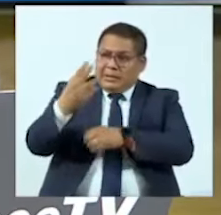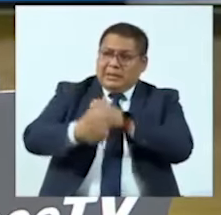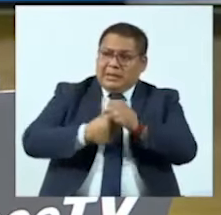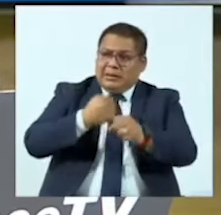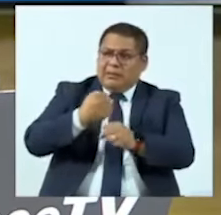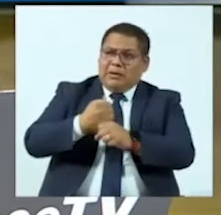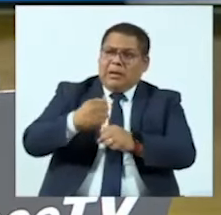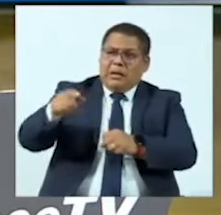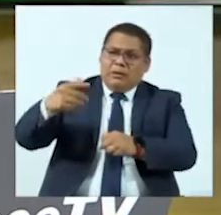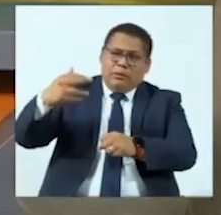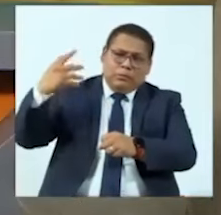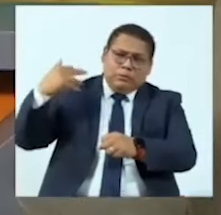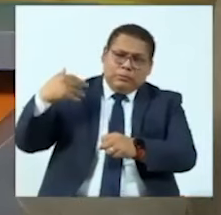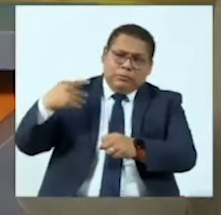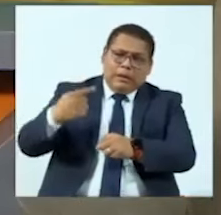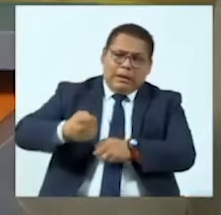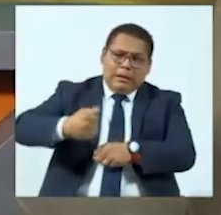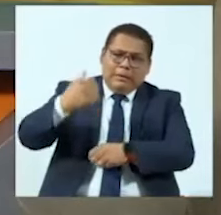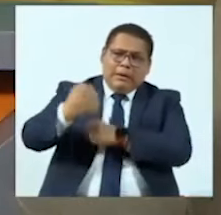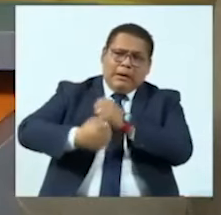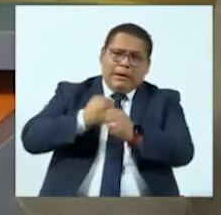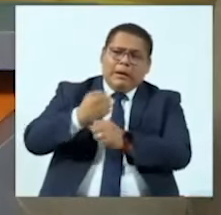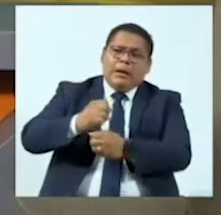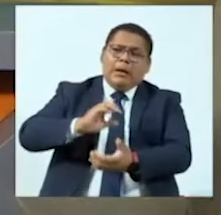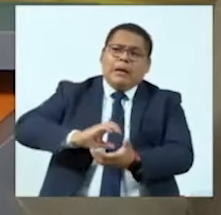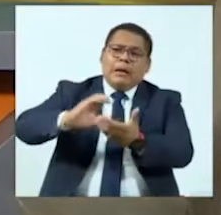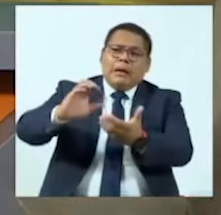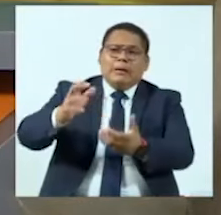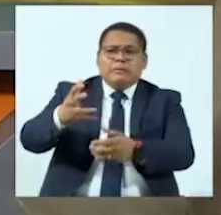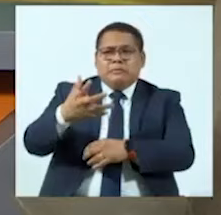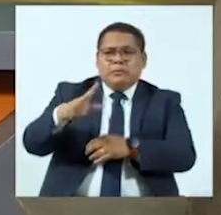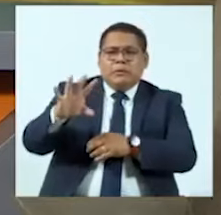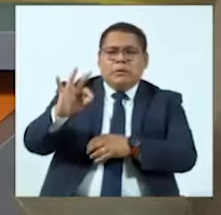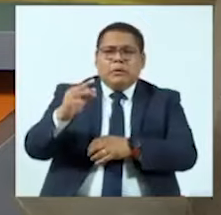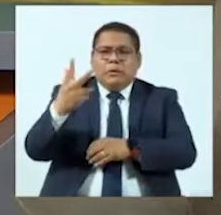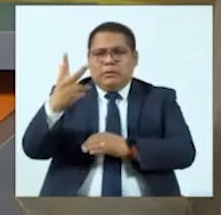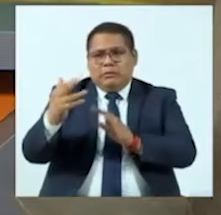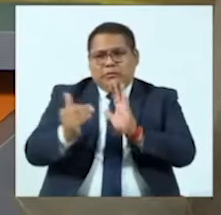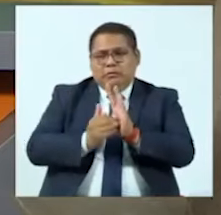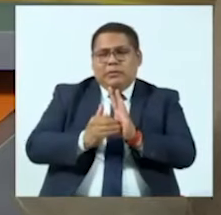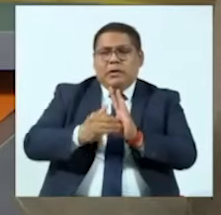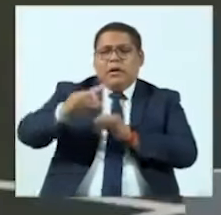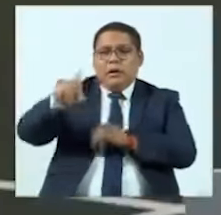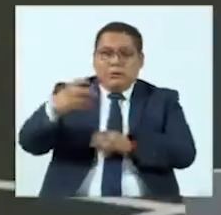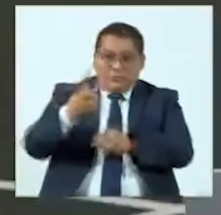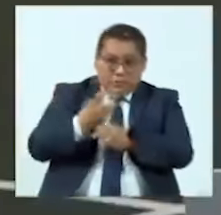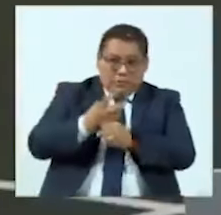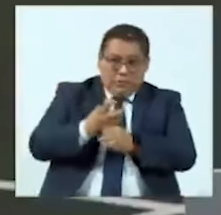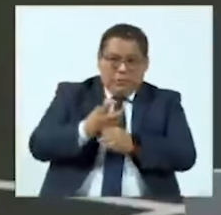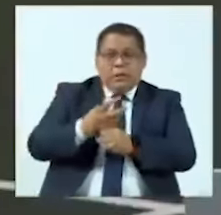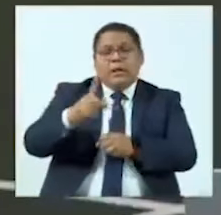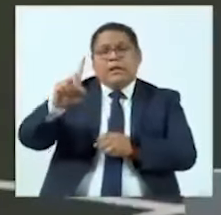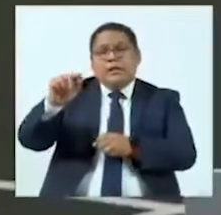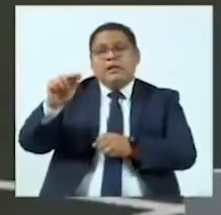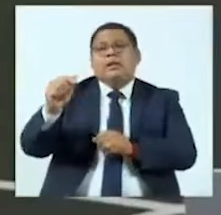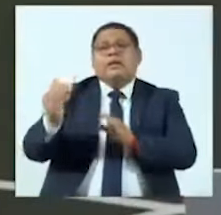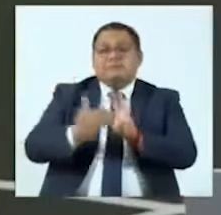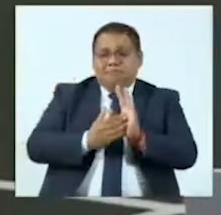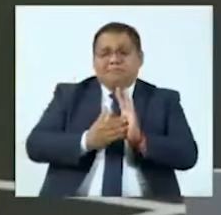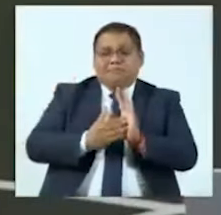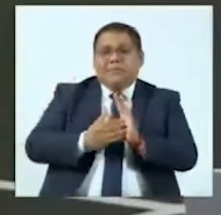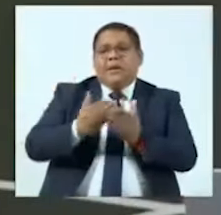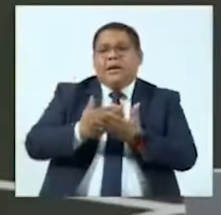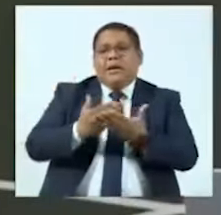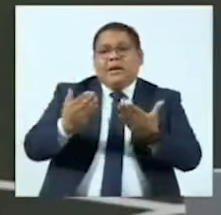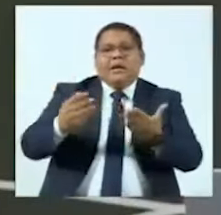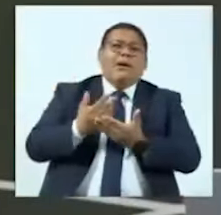Cuántas entregaron el primero el primer año llegamos a una cifra de 48,000 actas luego en el segundo cerca de 70.000 y en esta Se